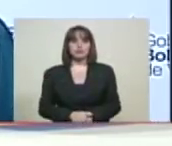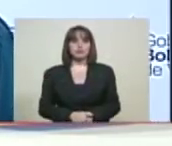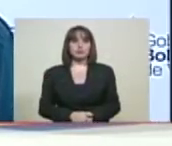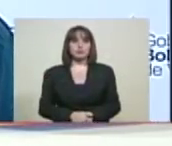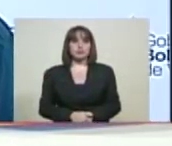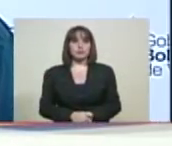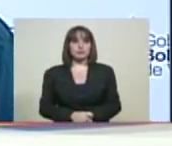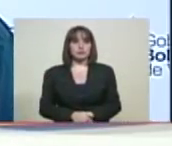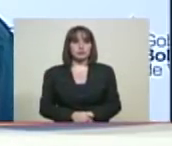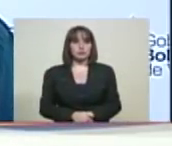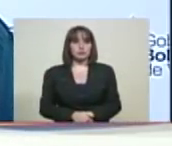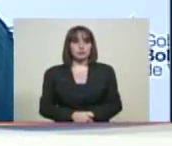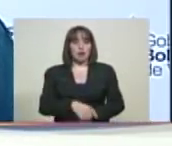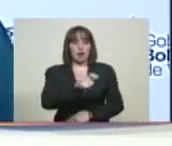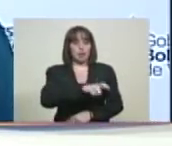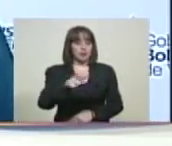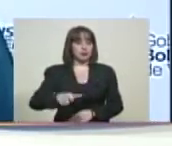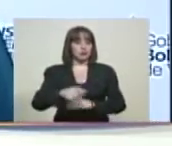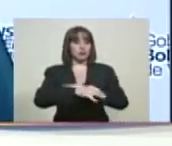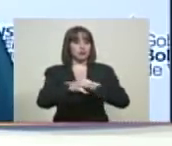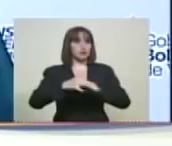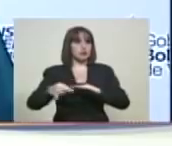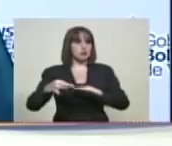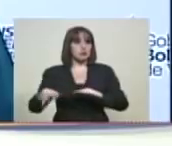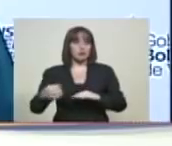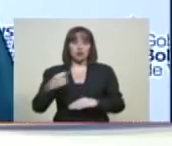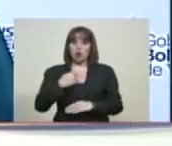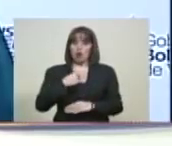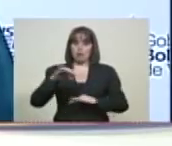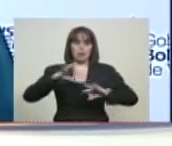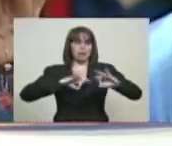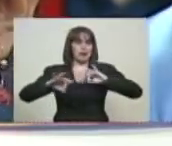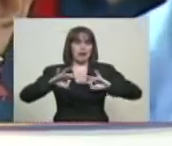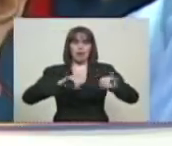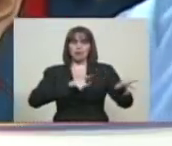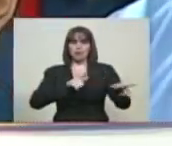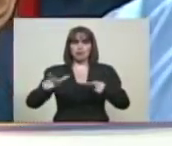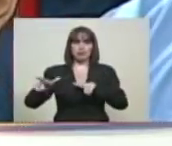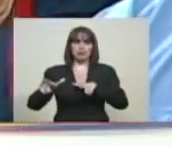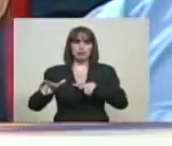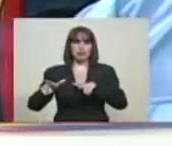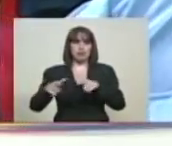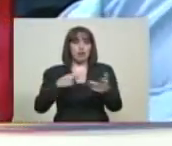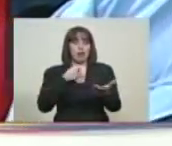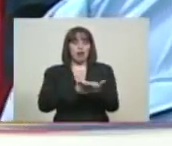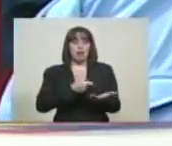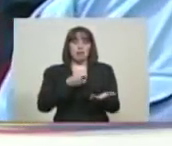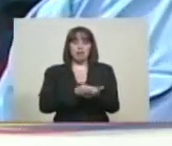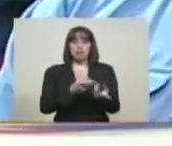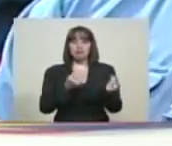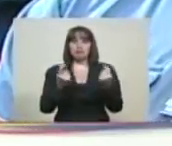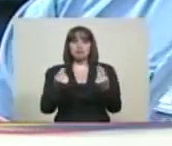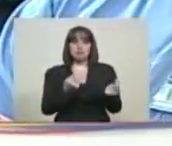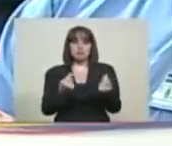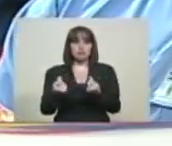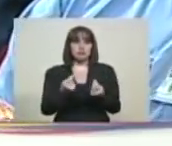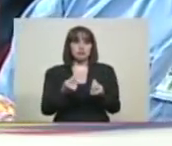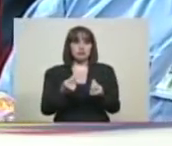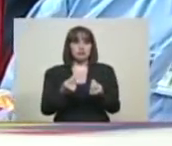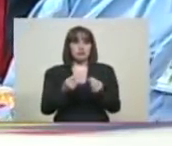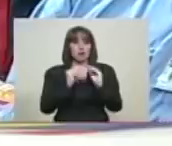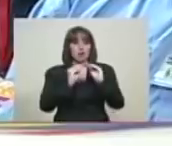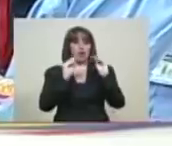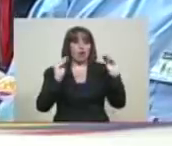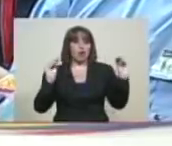a la gente de los municipios yo estoy preparado tengo los recursos y anunció